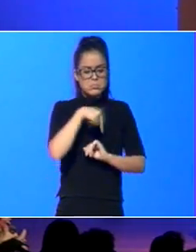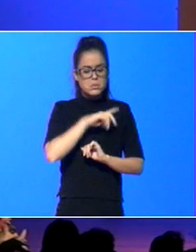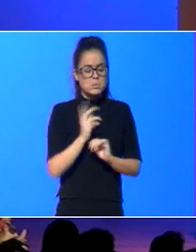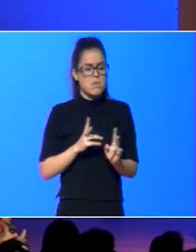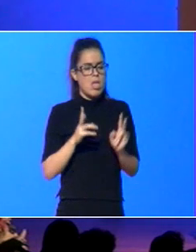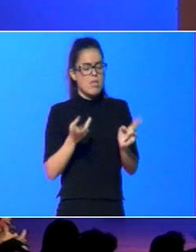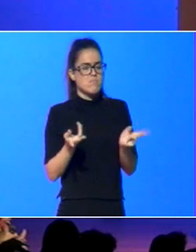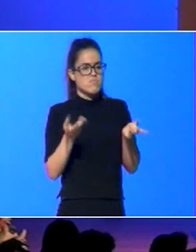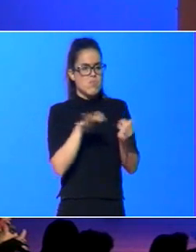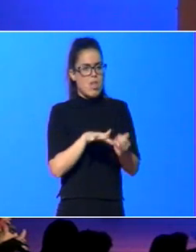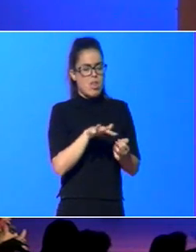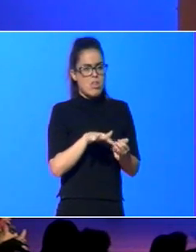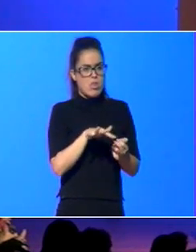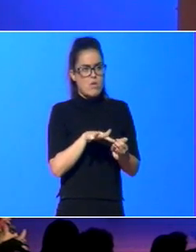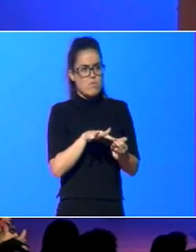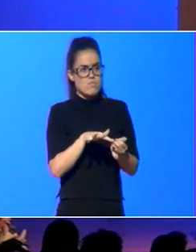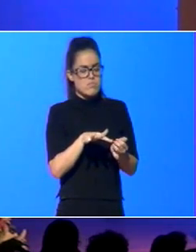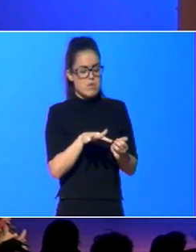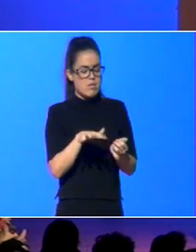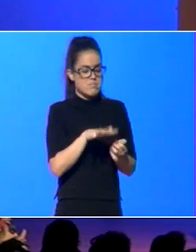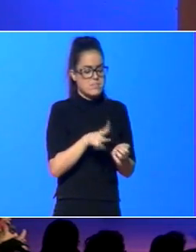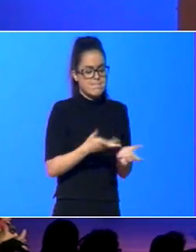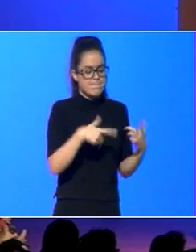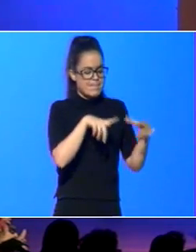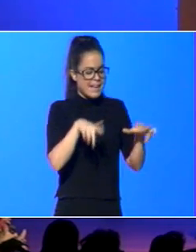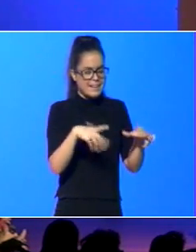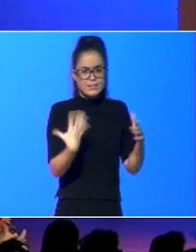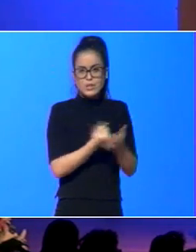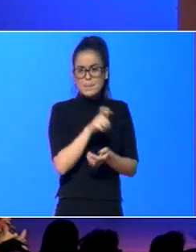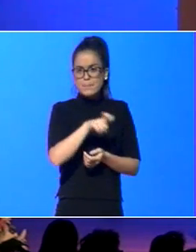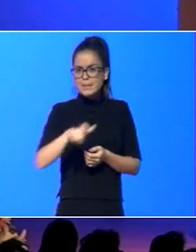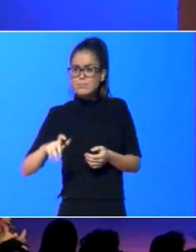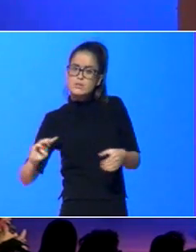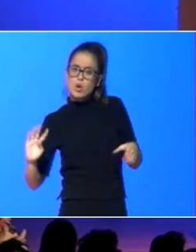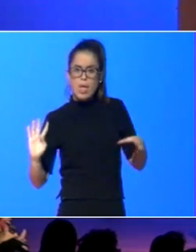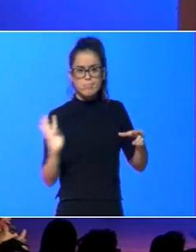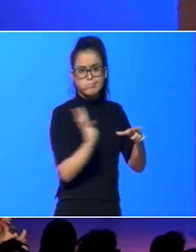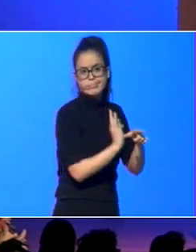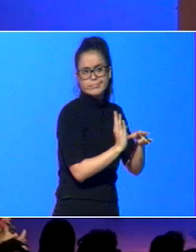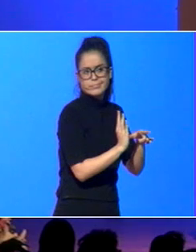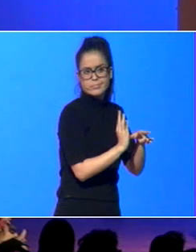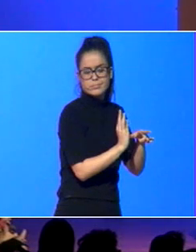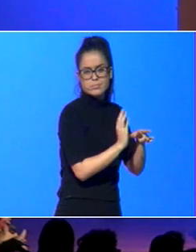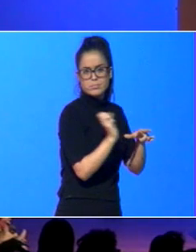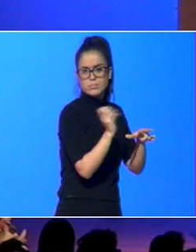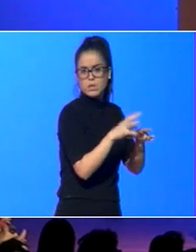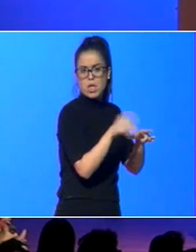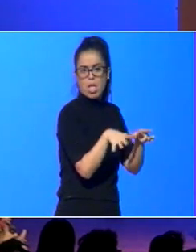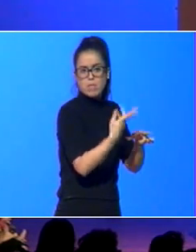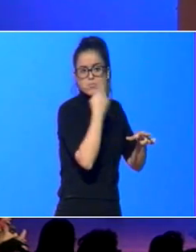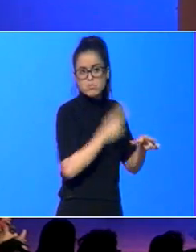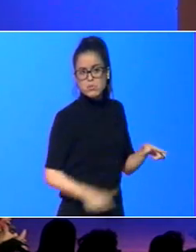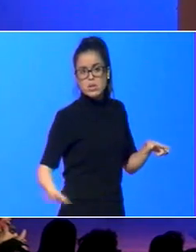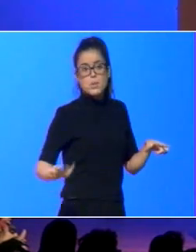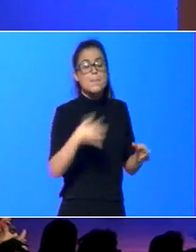bat, eta gela batetan egoten zirianak, eura bakarrik, ez? Zirian ume mordo bat, ze eskualdeko